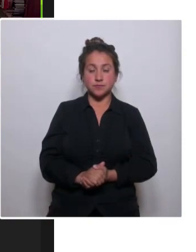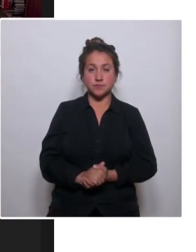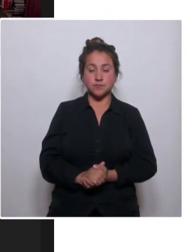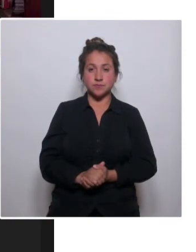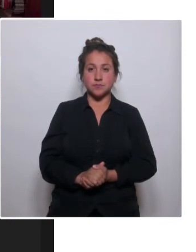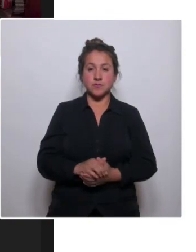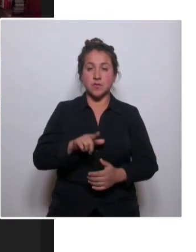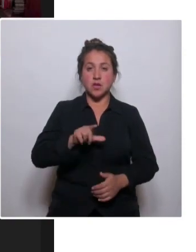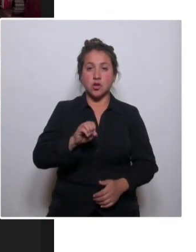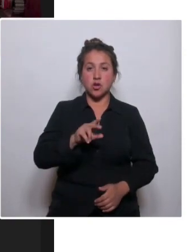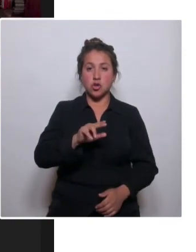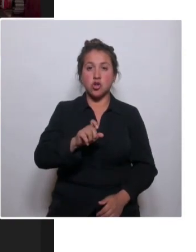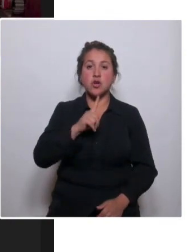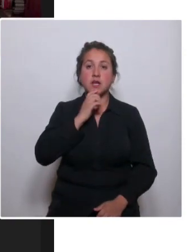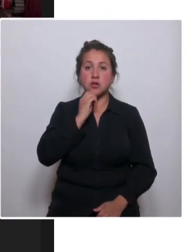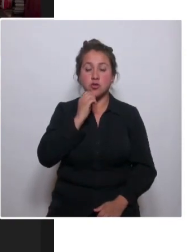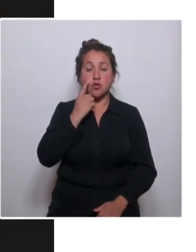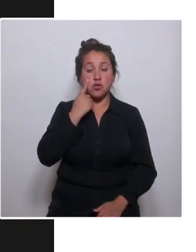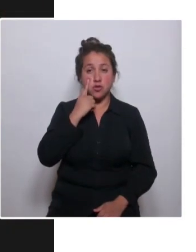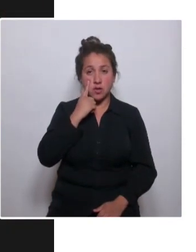Convencional Loreto Vidal.